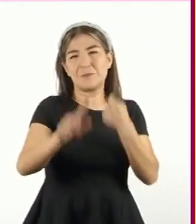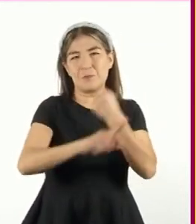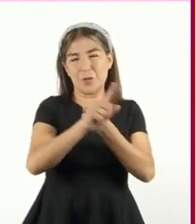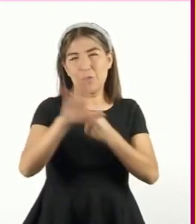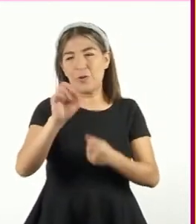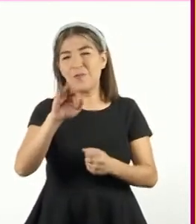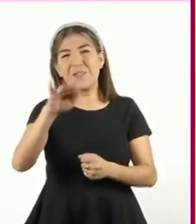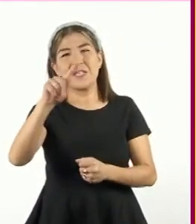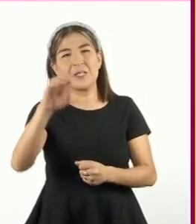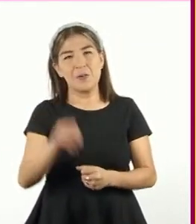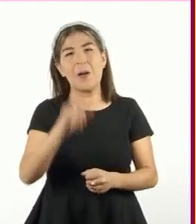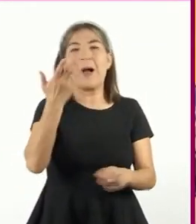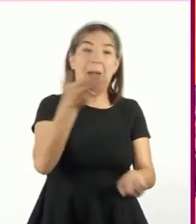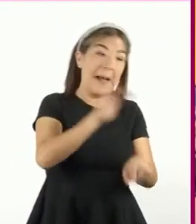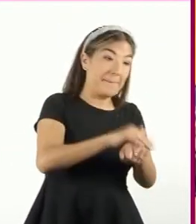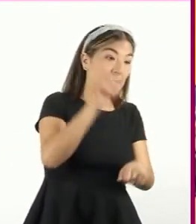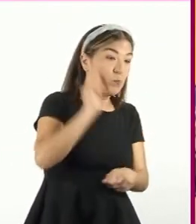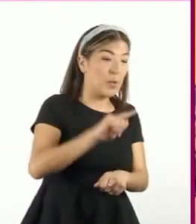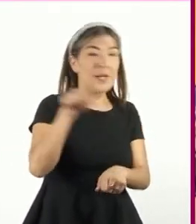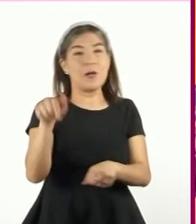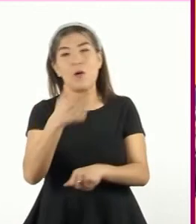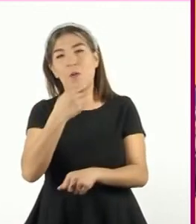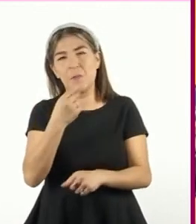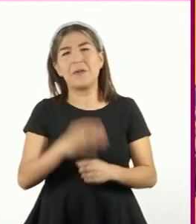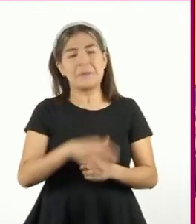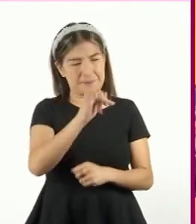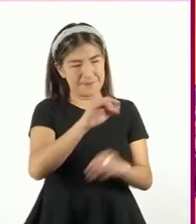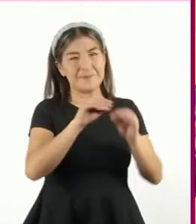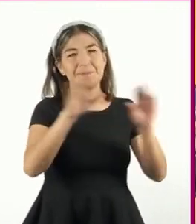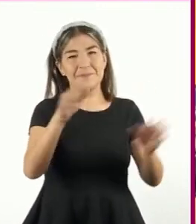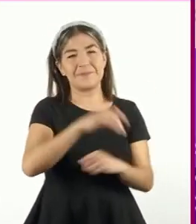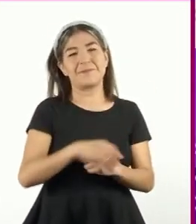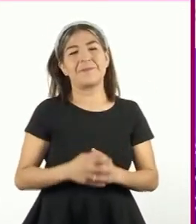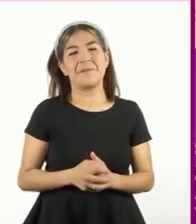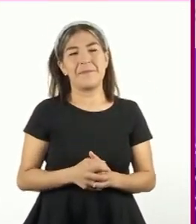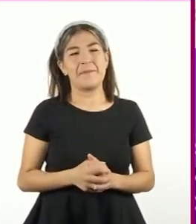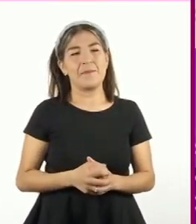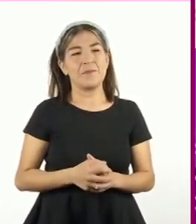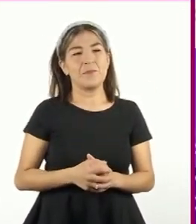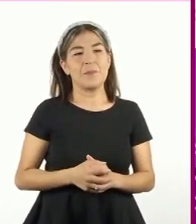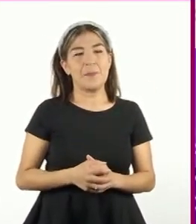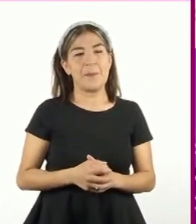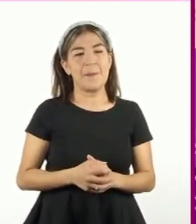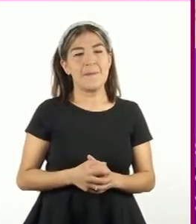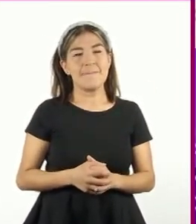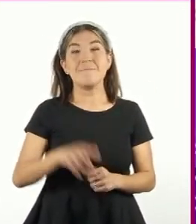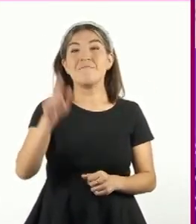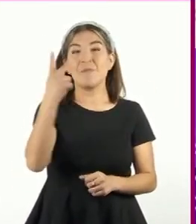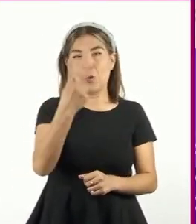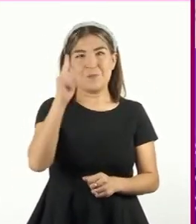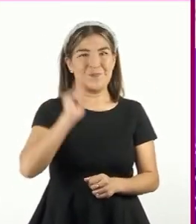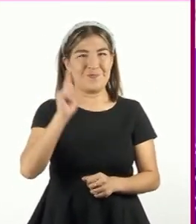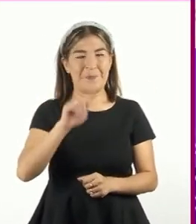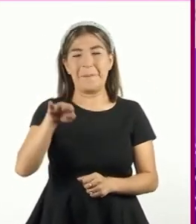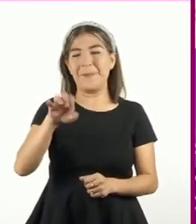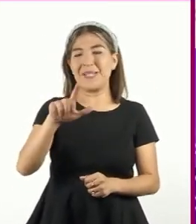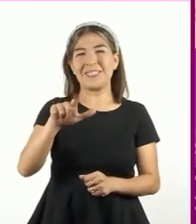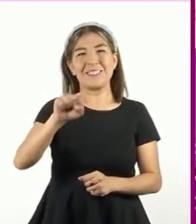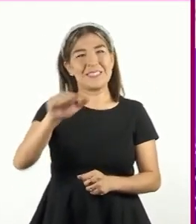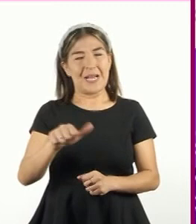entre amigas y amigos? Por supuesto, maestro. Dice, Melissa y Vianney son muy buenas